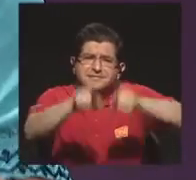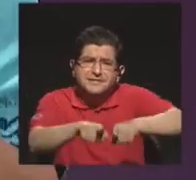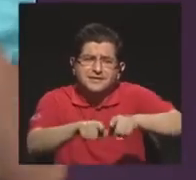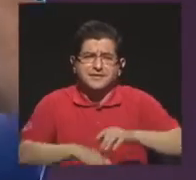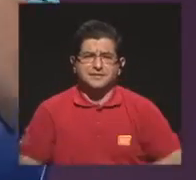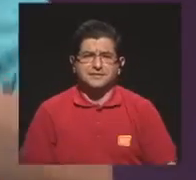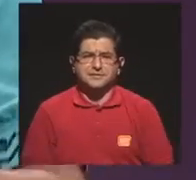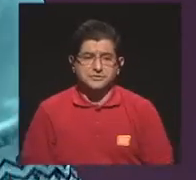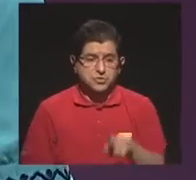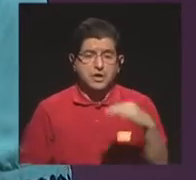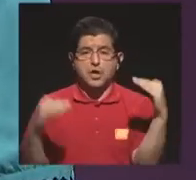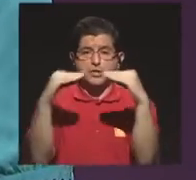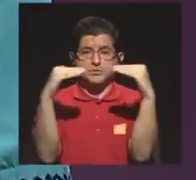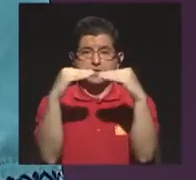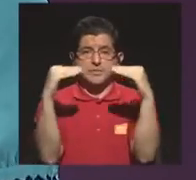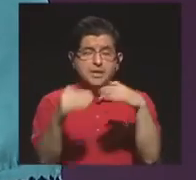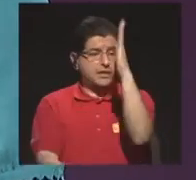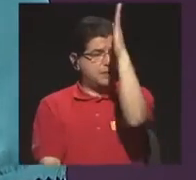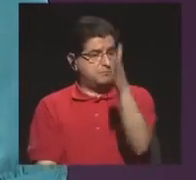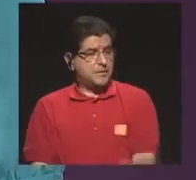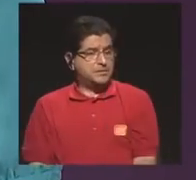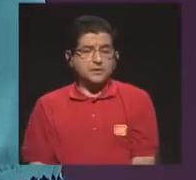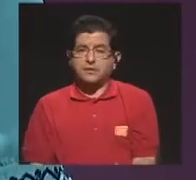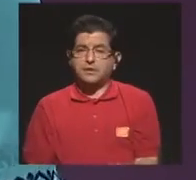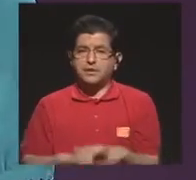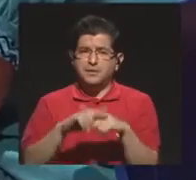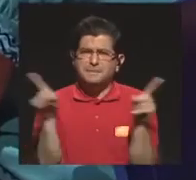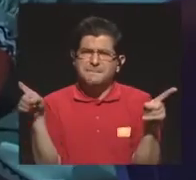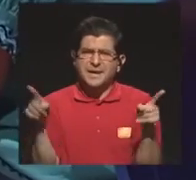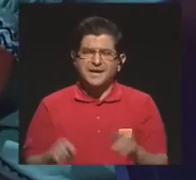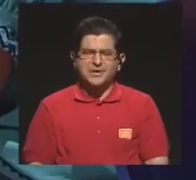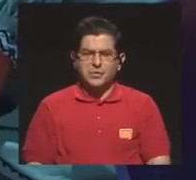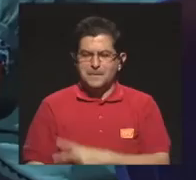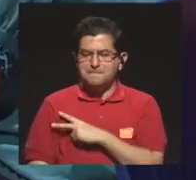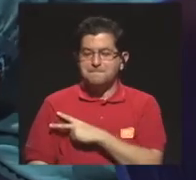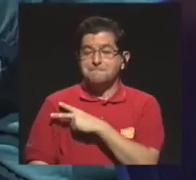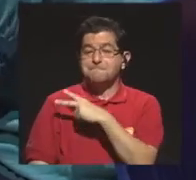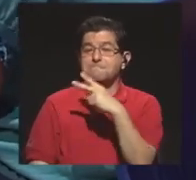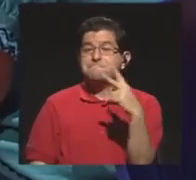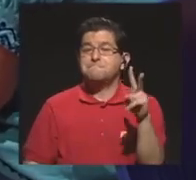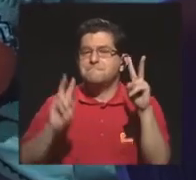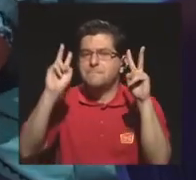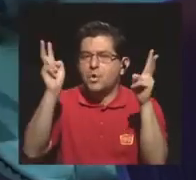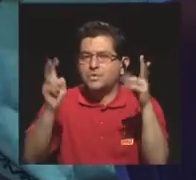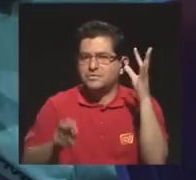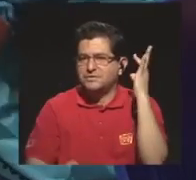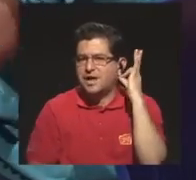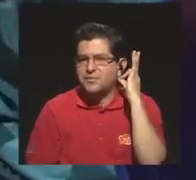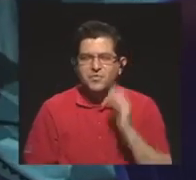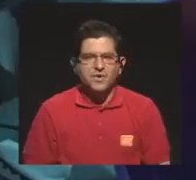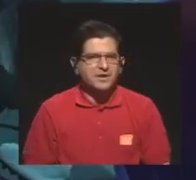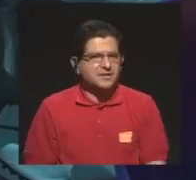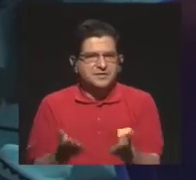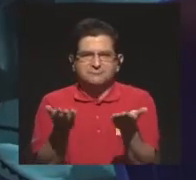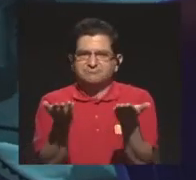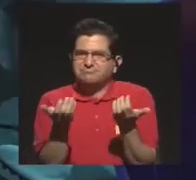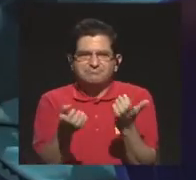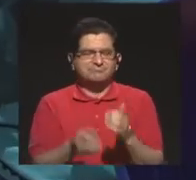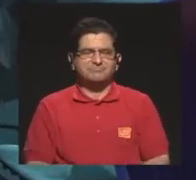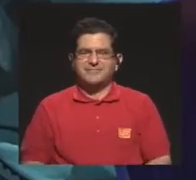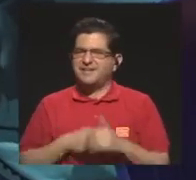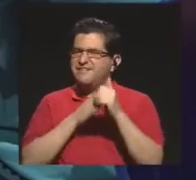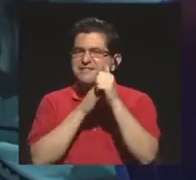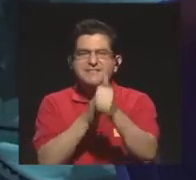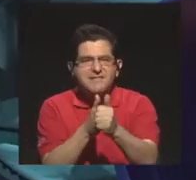dar esa paridad vertical, hay una voluntad, por decirlo así, de las mujeres de no estar